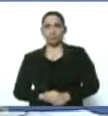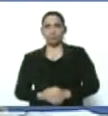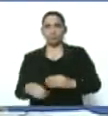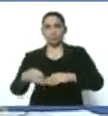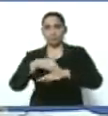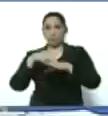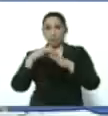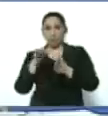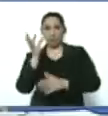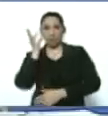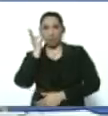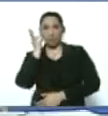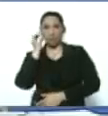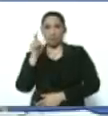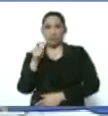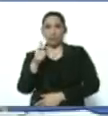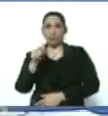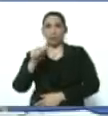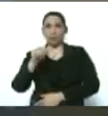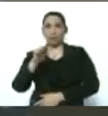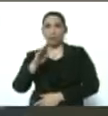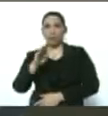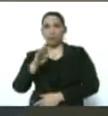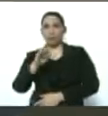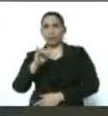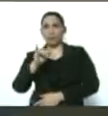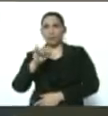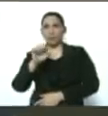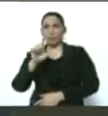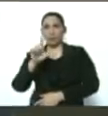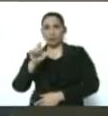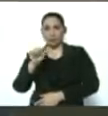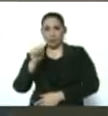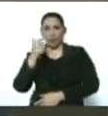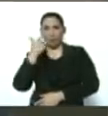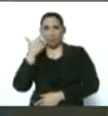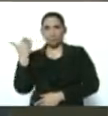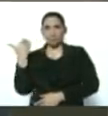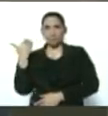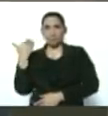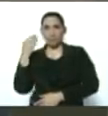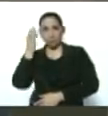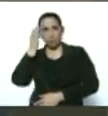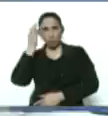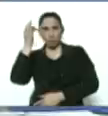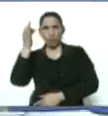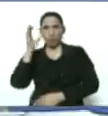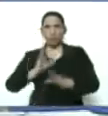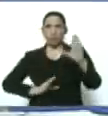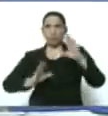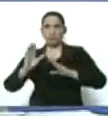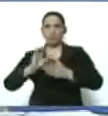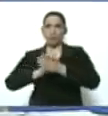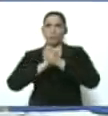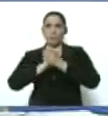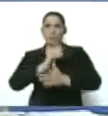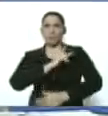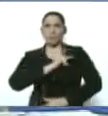ministra científica, presidenta del Consejo Científico, compañera